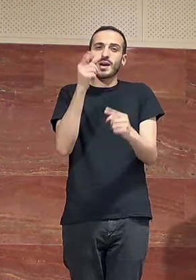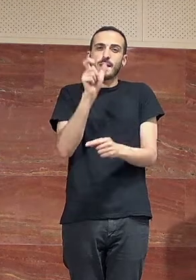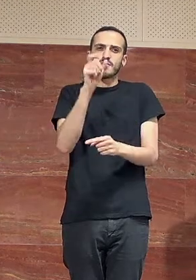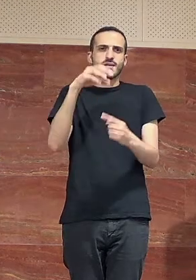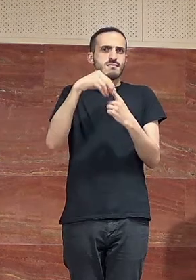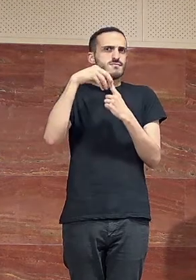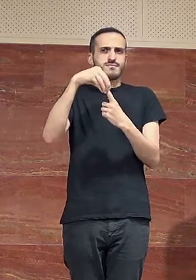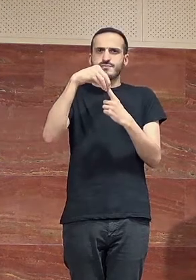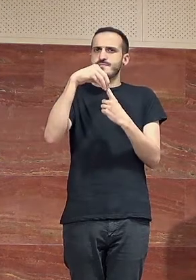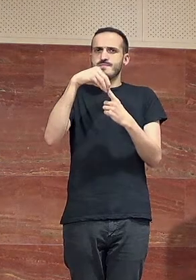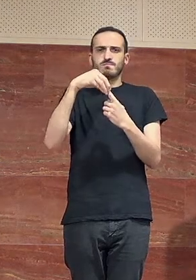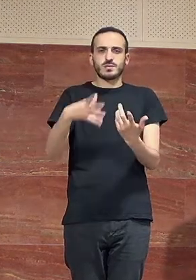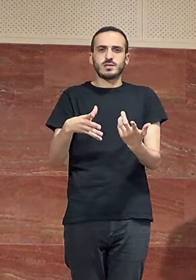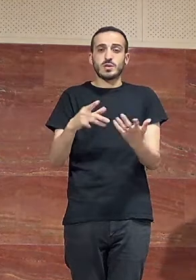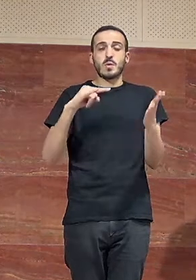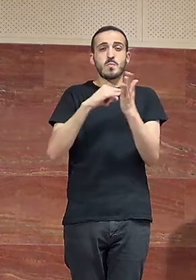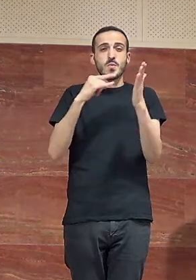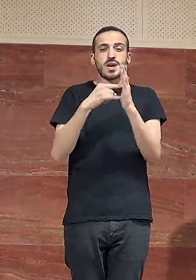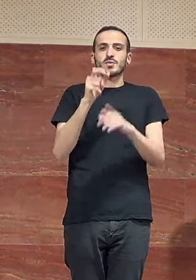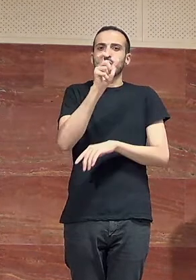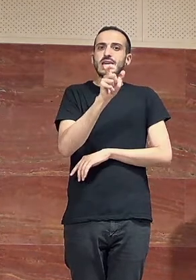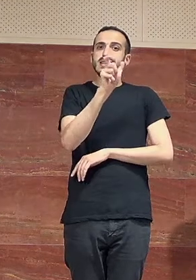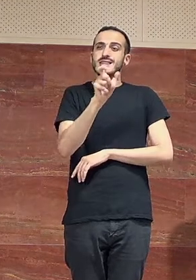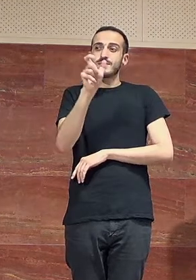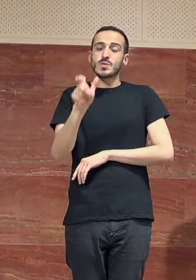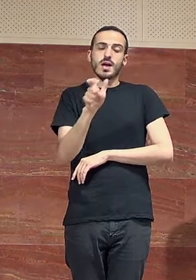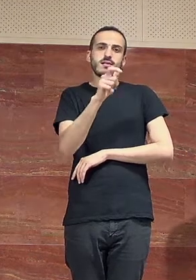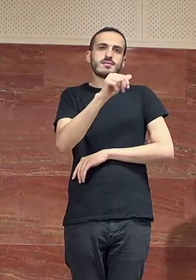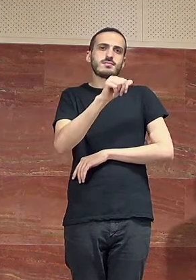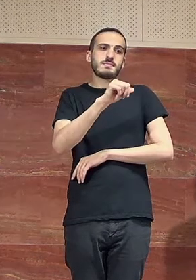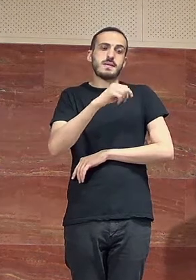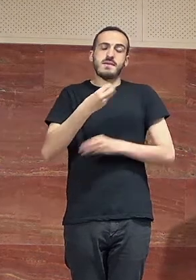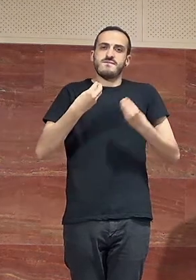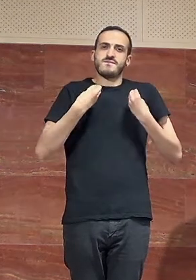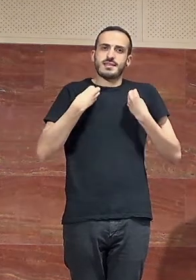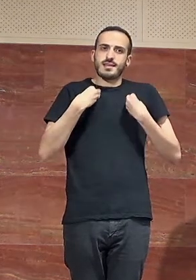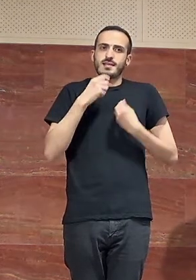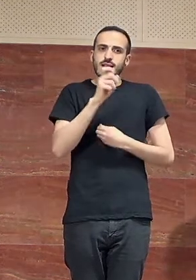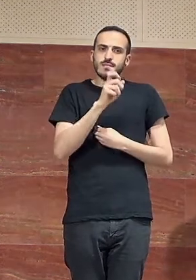es cuál es el proyecto individual y vital de cada persona que hace que la actividad tenga sentido para él.